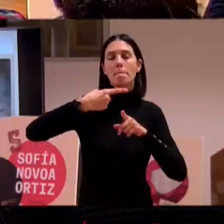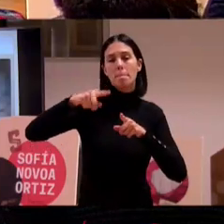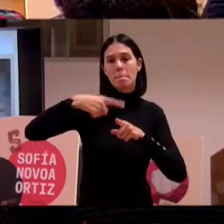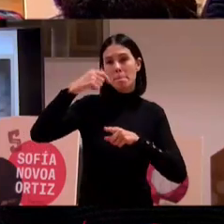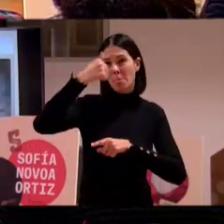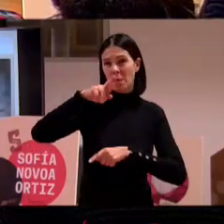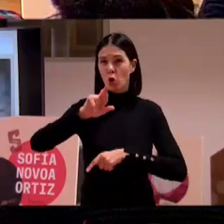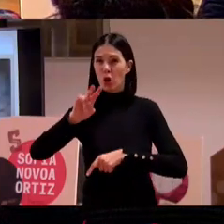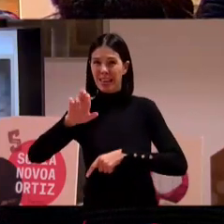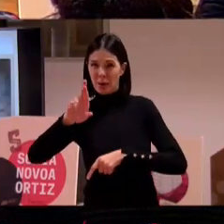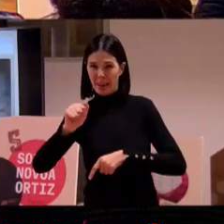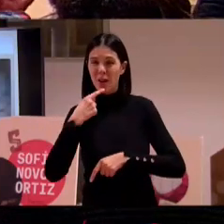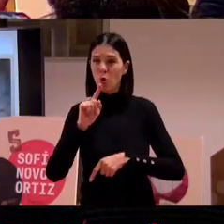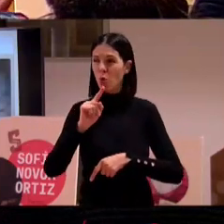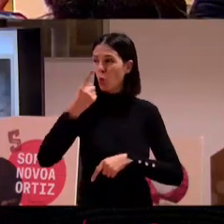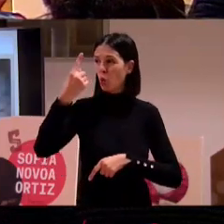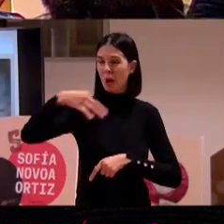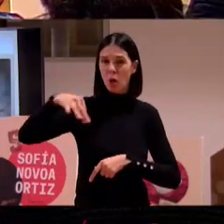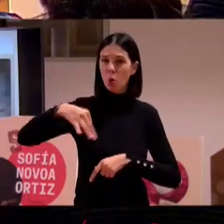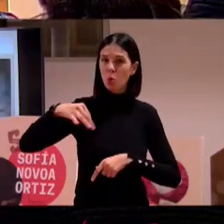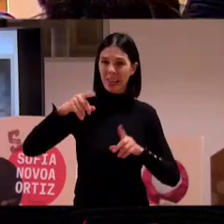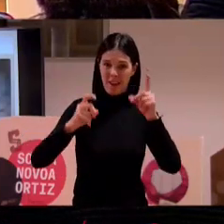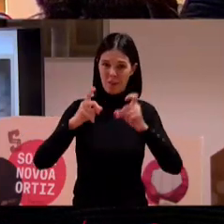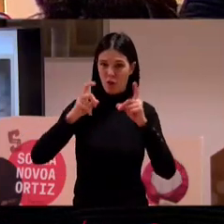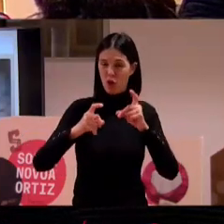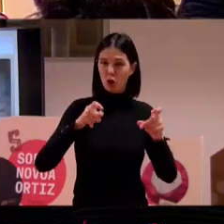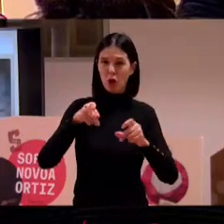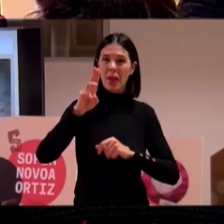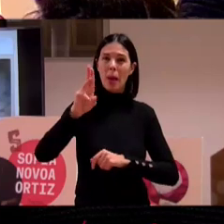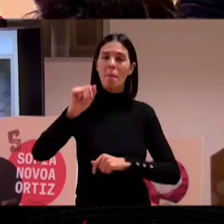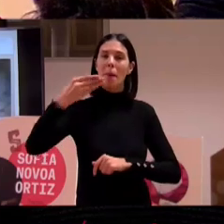foto que hay de Pablo Iglesias, el primer Pablo Iglesias,